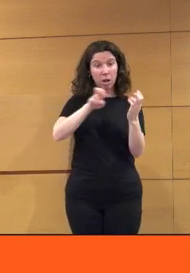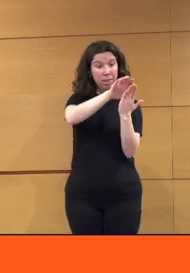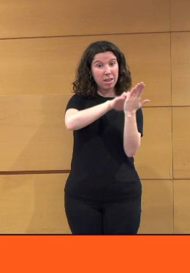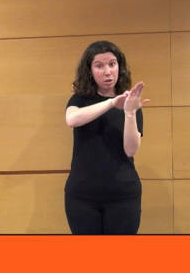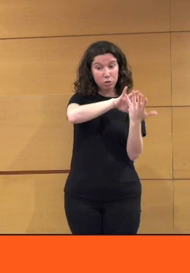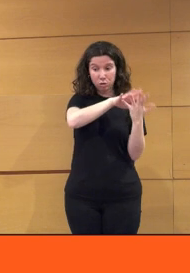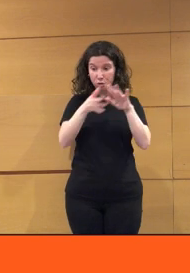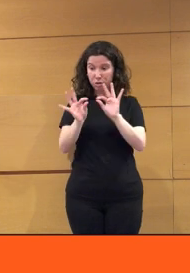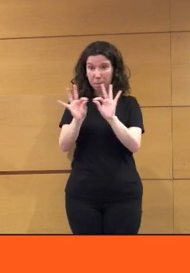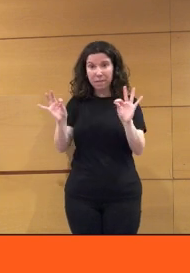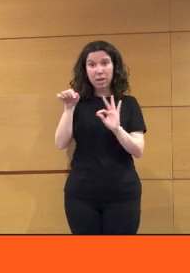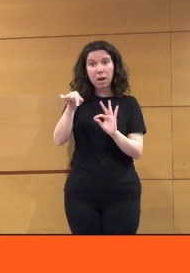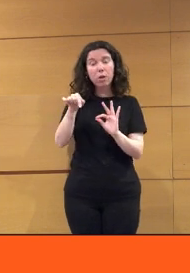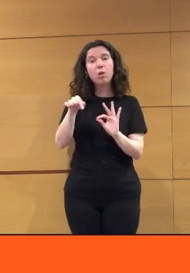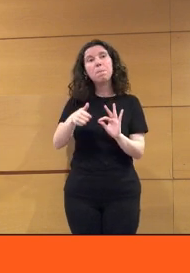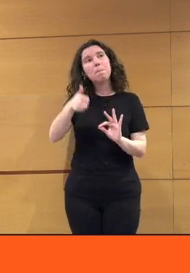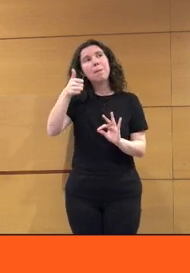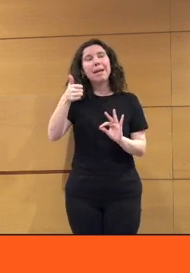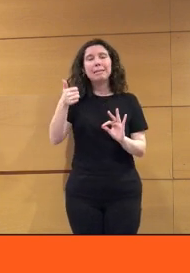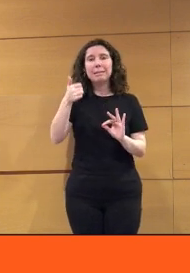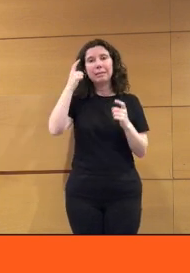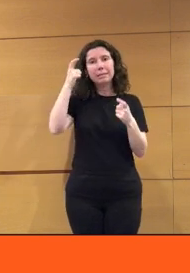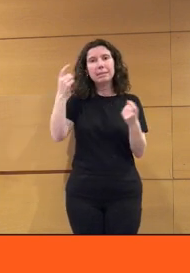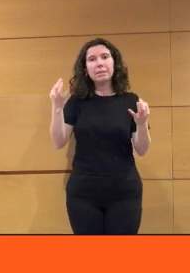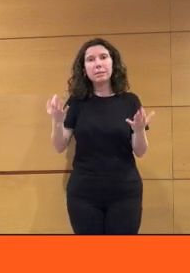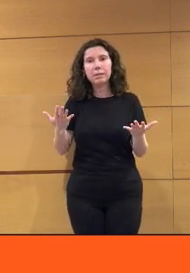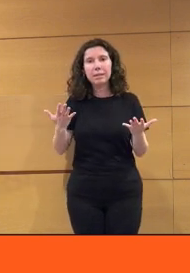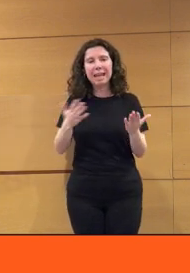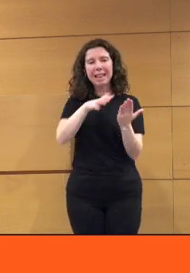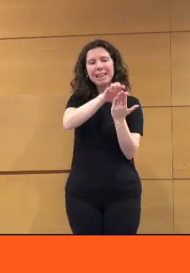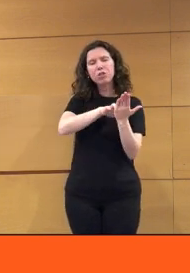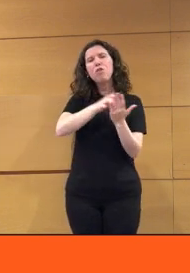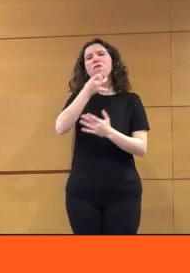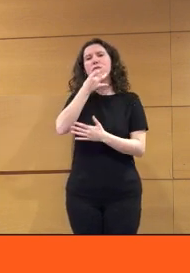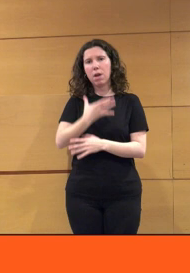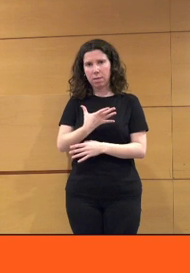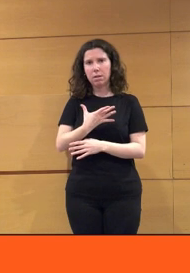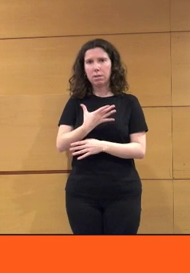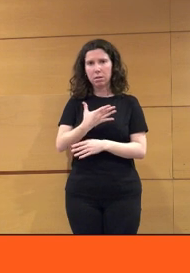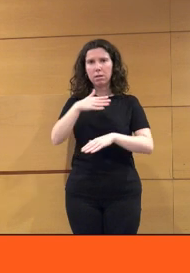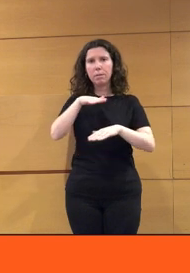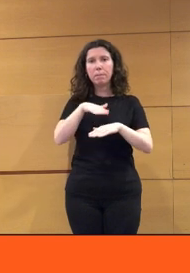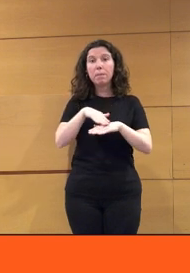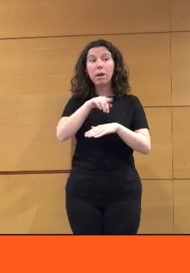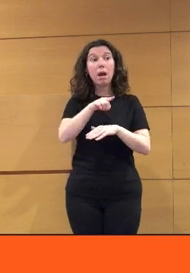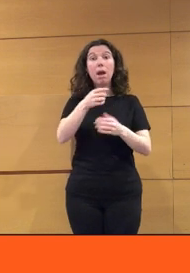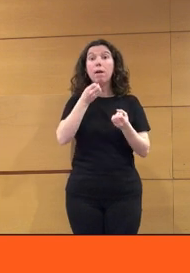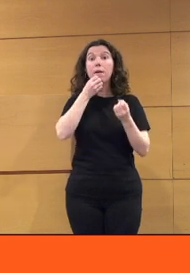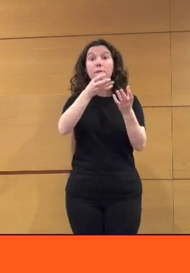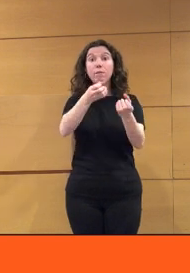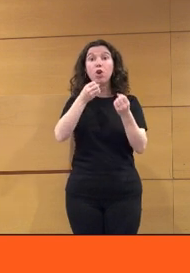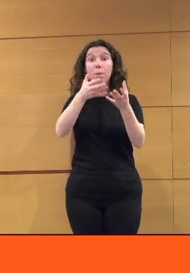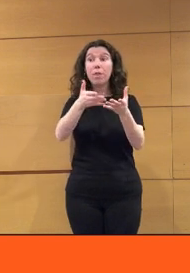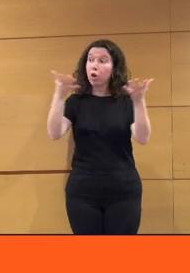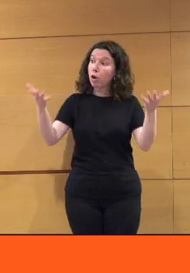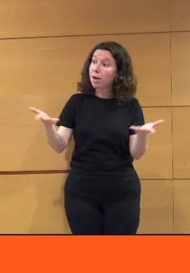está muy implicada en tratar de hacer que los textos sean fáciles para poder facilitar el acceso a la información por